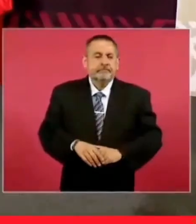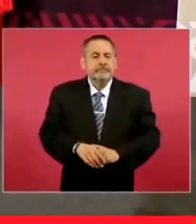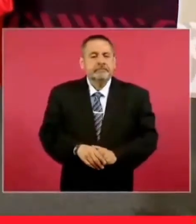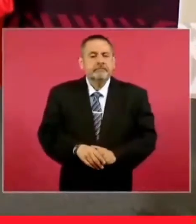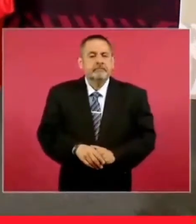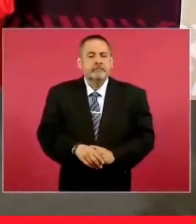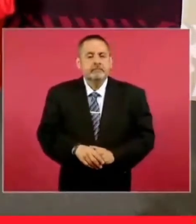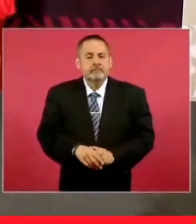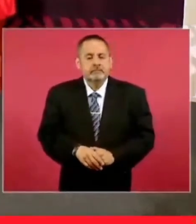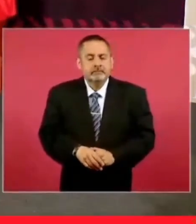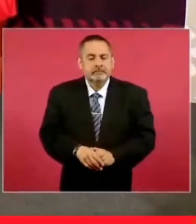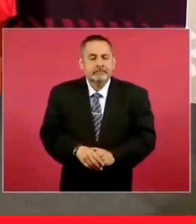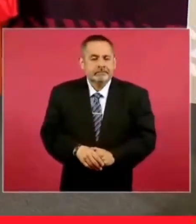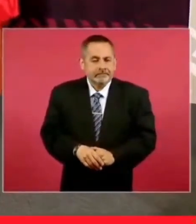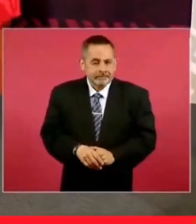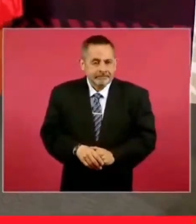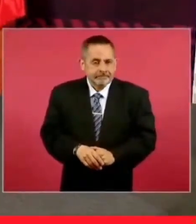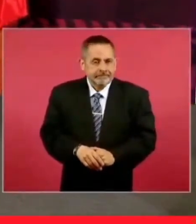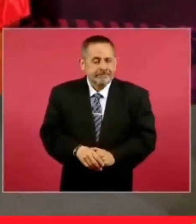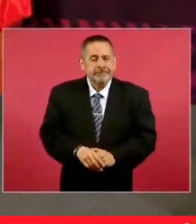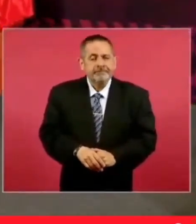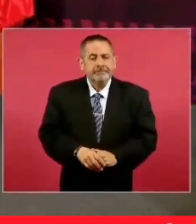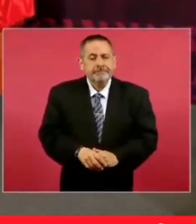La fruta de temporada